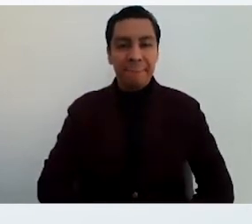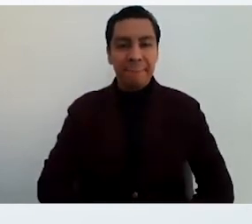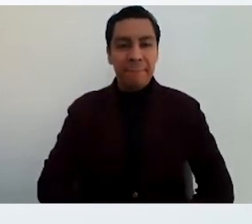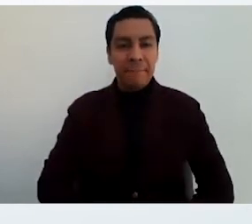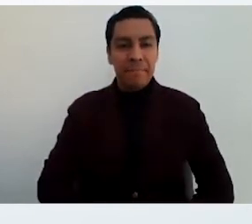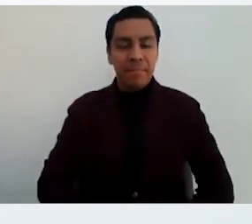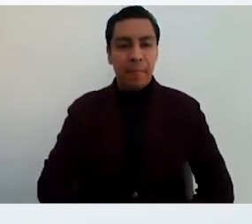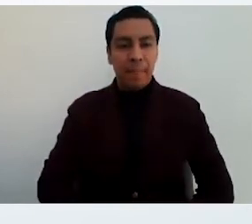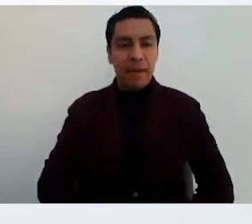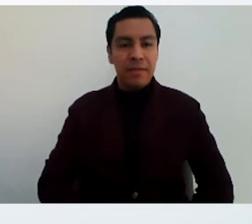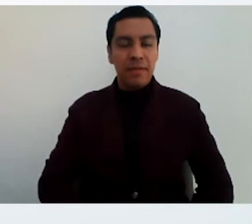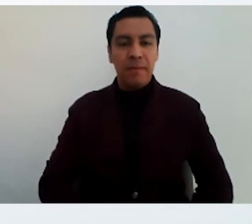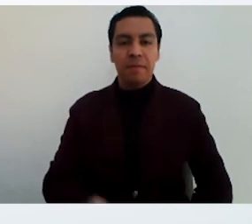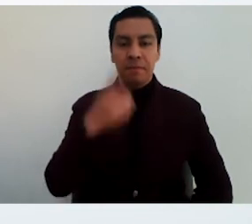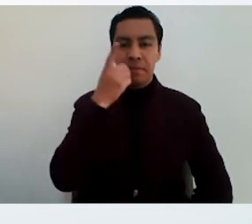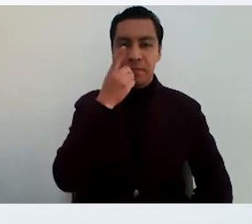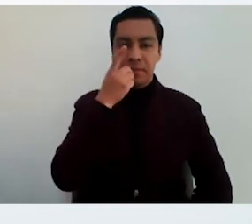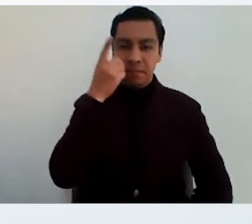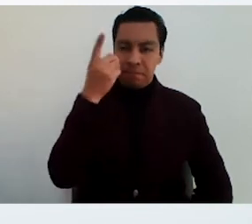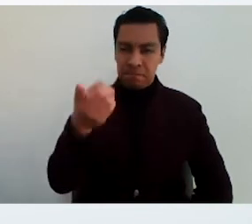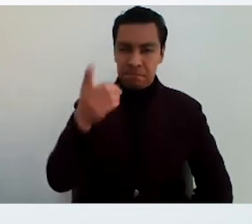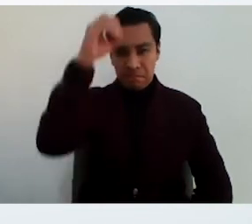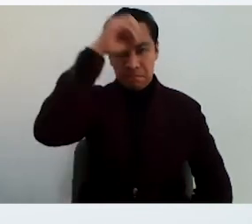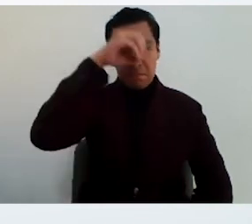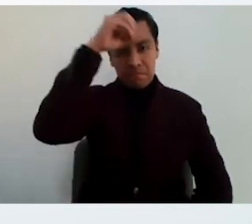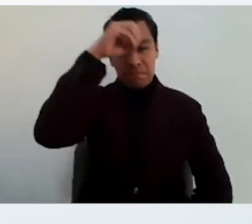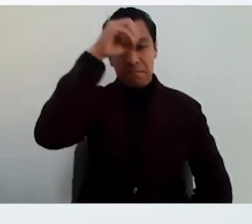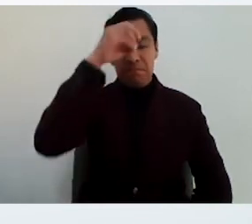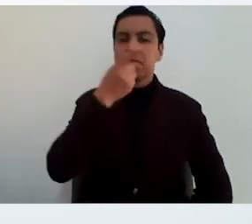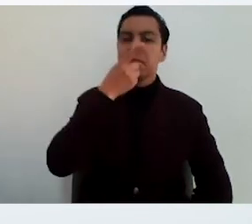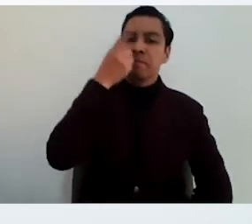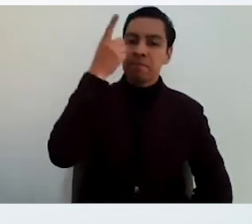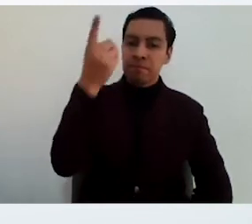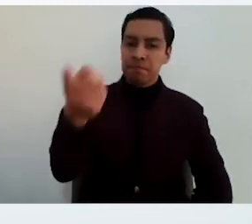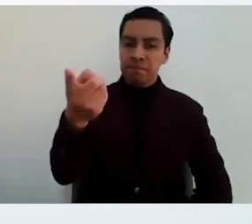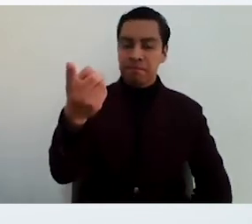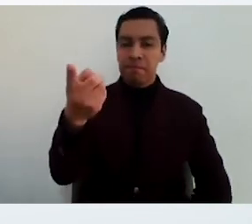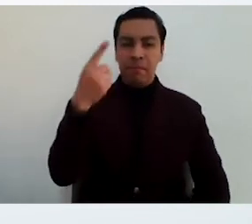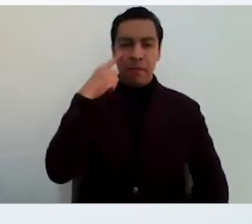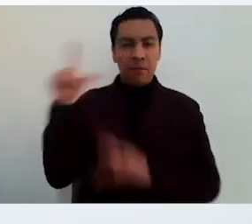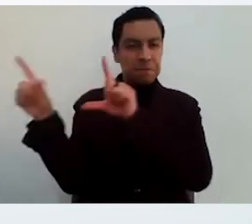quisiera también mencionar otro antecedente que ese sí lo pasé por alto en las láminas.